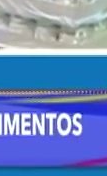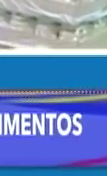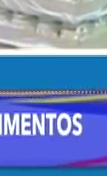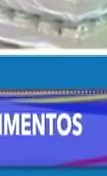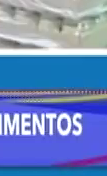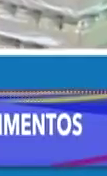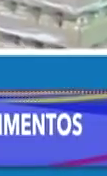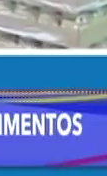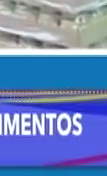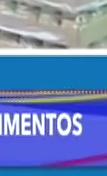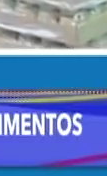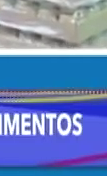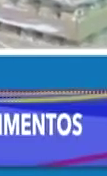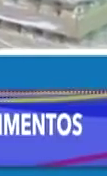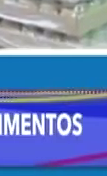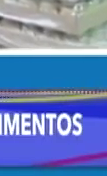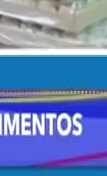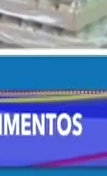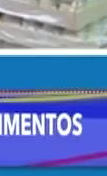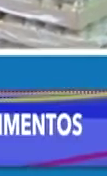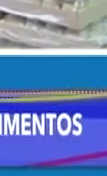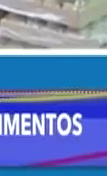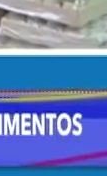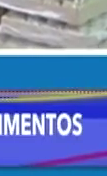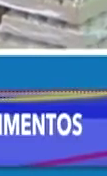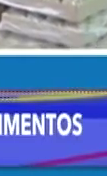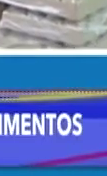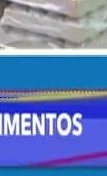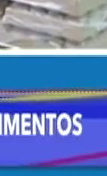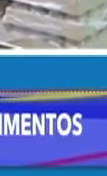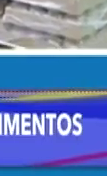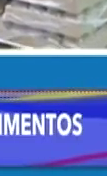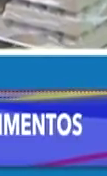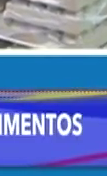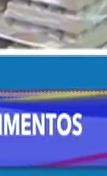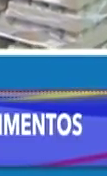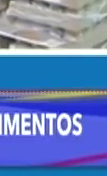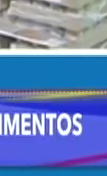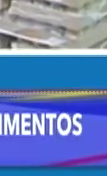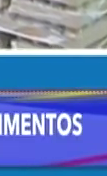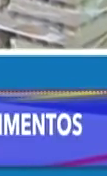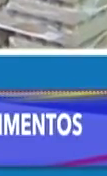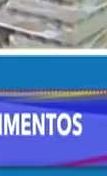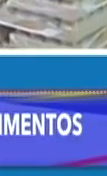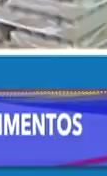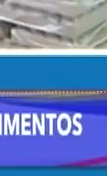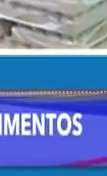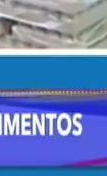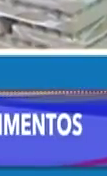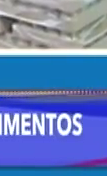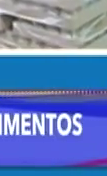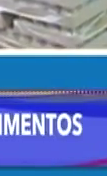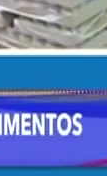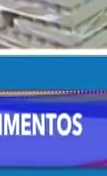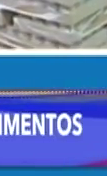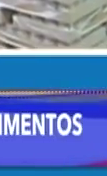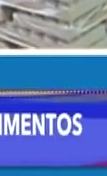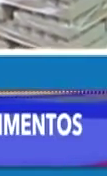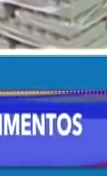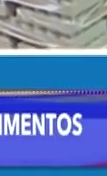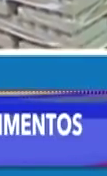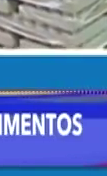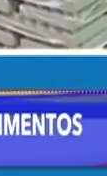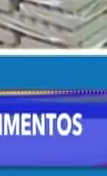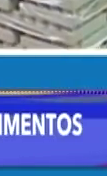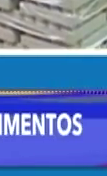todos los venezolanos y todas las venezolanas y que en momentos de dificultad de agresión imperialista la agresiones contra